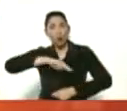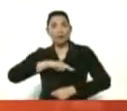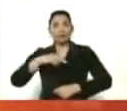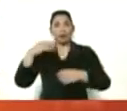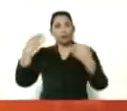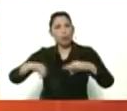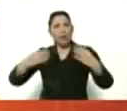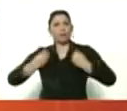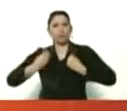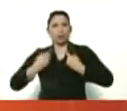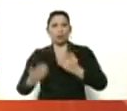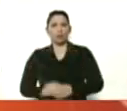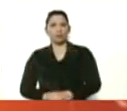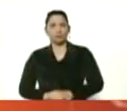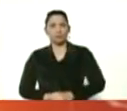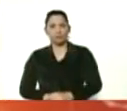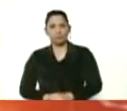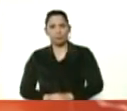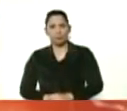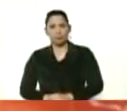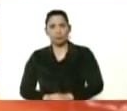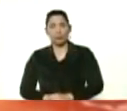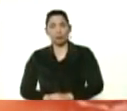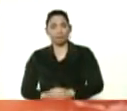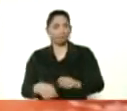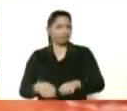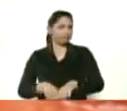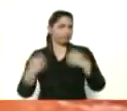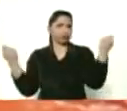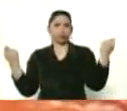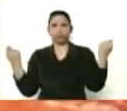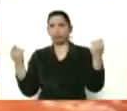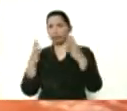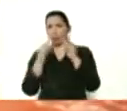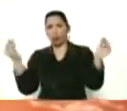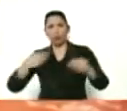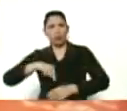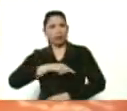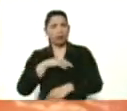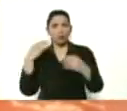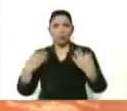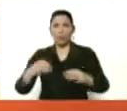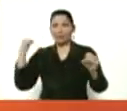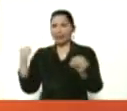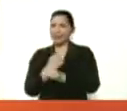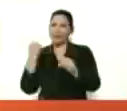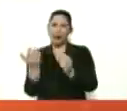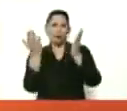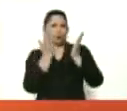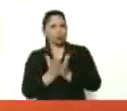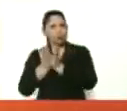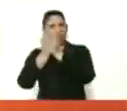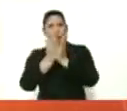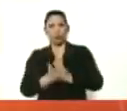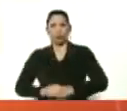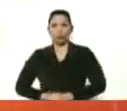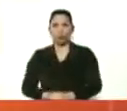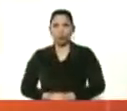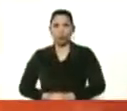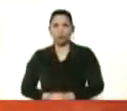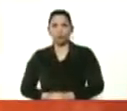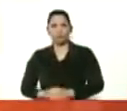¿verdad? Así es. Rompió toda nuestra normalidad del trabajo, del estudio, del